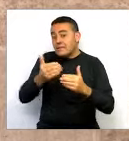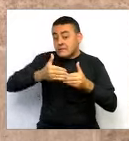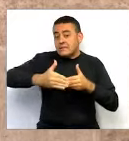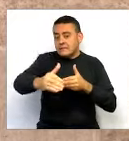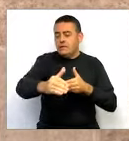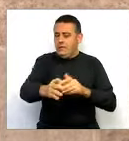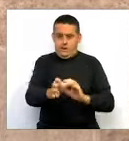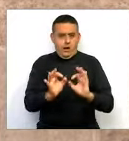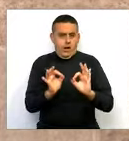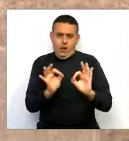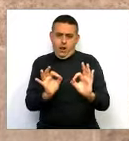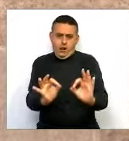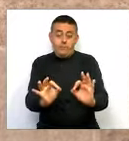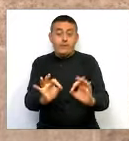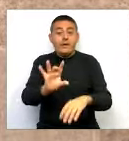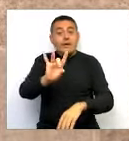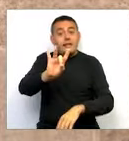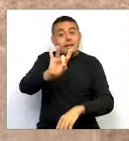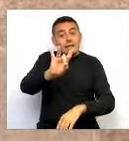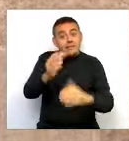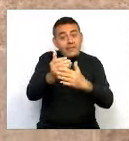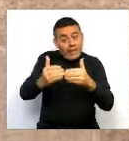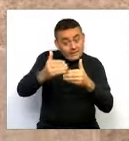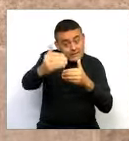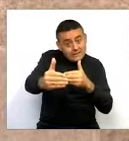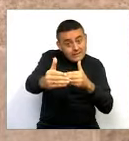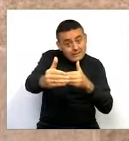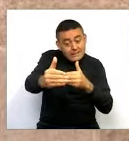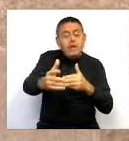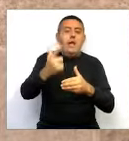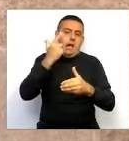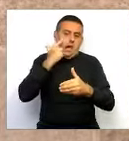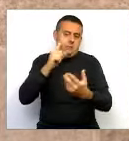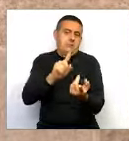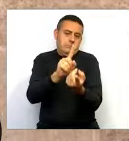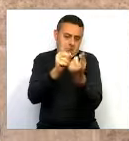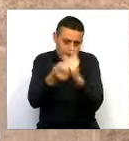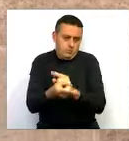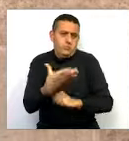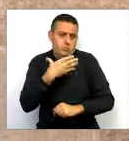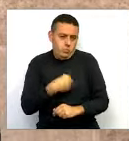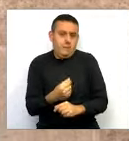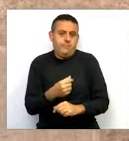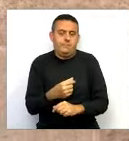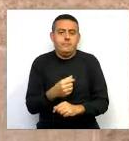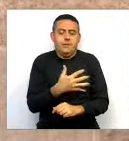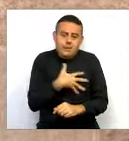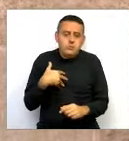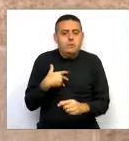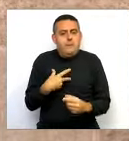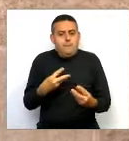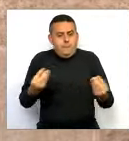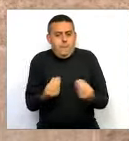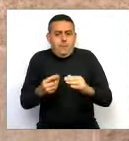decisiones oportunas porque lo que se quiere es ir progresando y avanzando si se consolida esta posición que